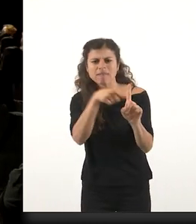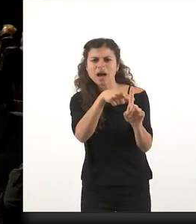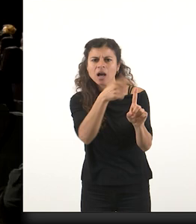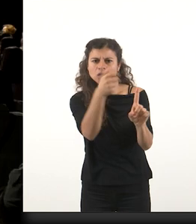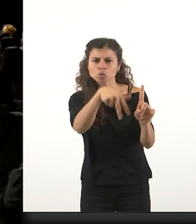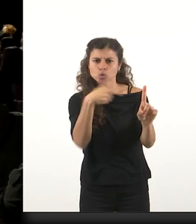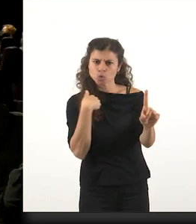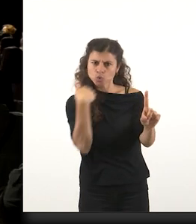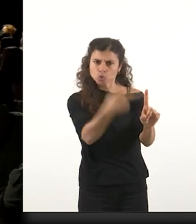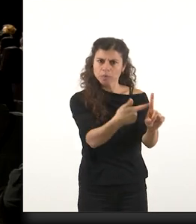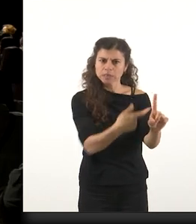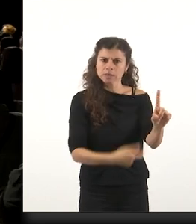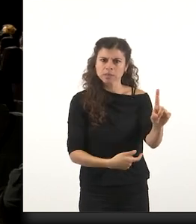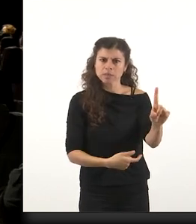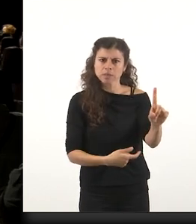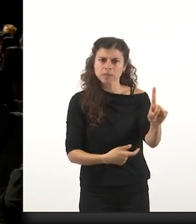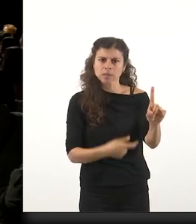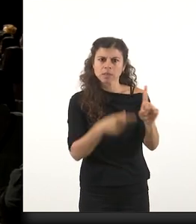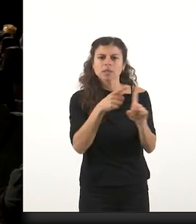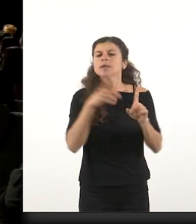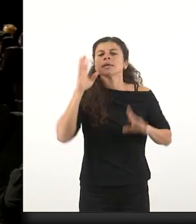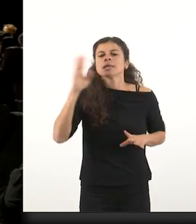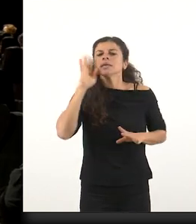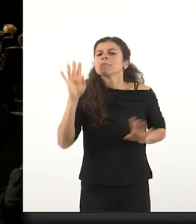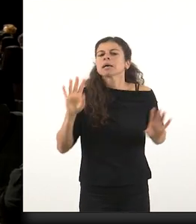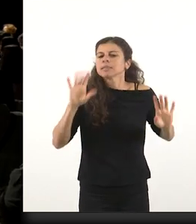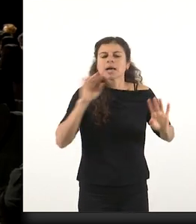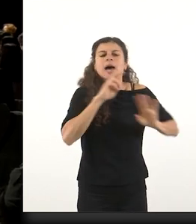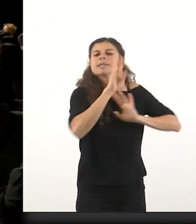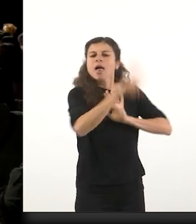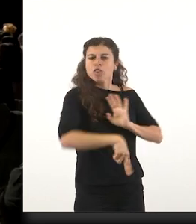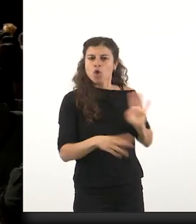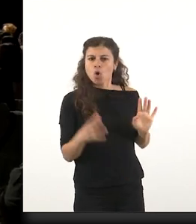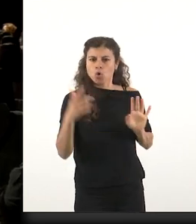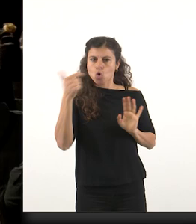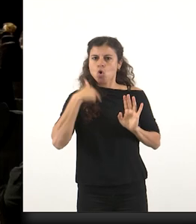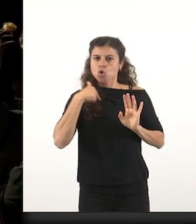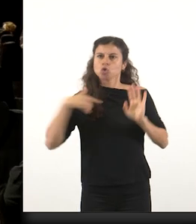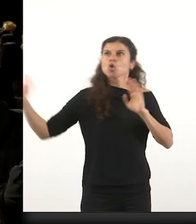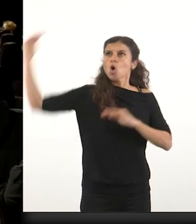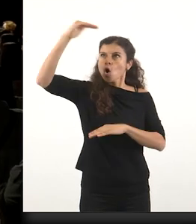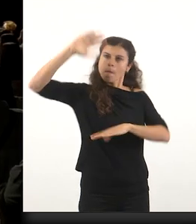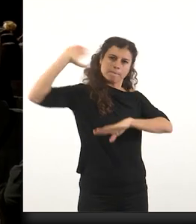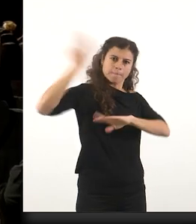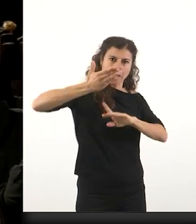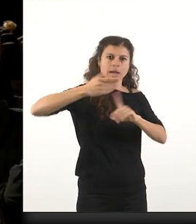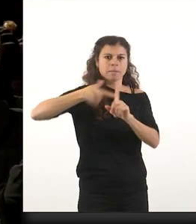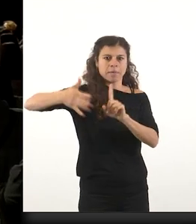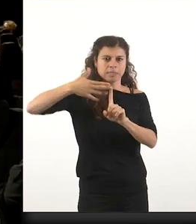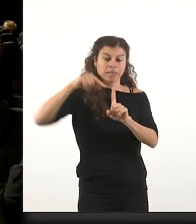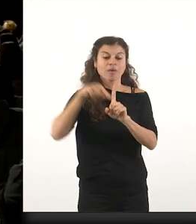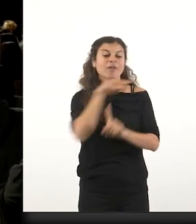Antonio dice que este monólogo es mentira, que llevo 18 años mintiendo. Supongamos que de verdad él tuviera razón, que yo soy la victimaria y él era el víctimo, ¿vale? Yo era la maltratadora,